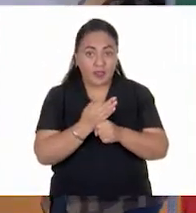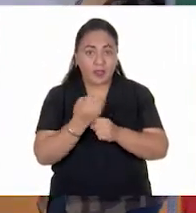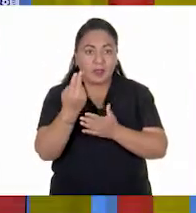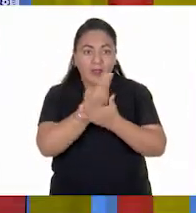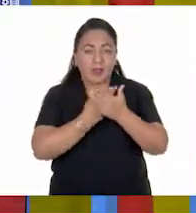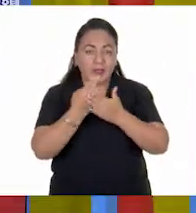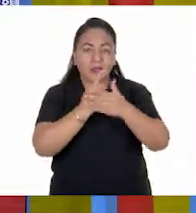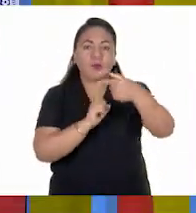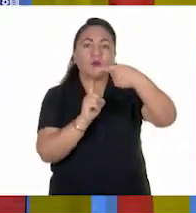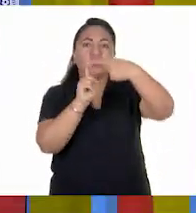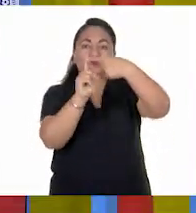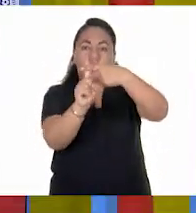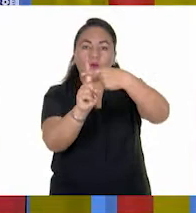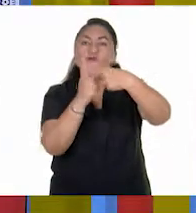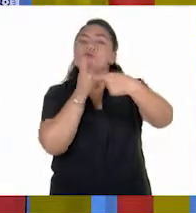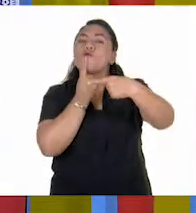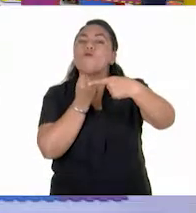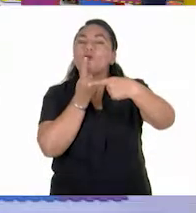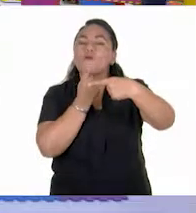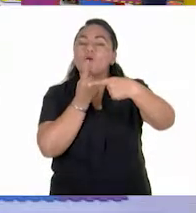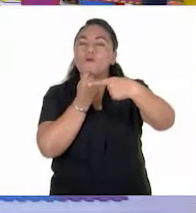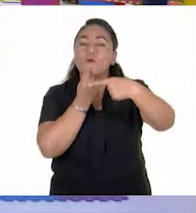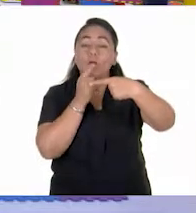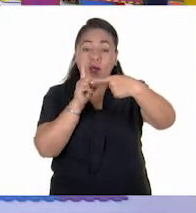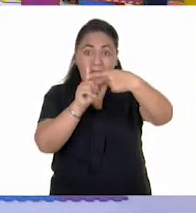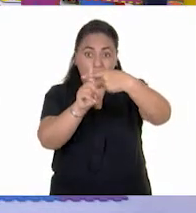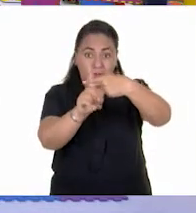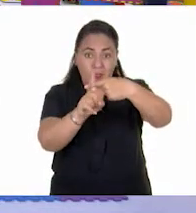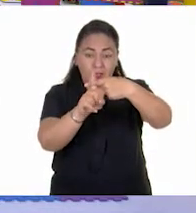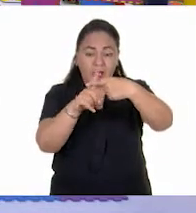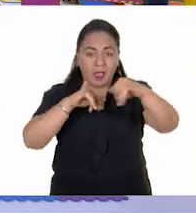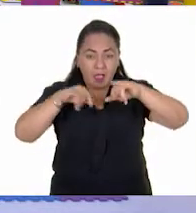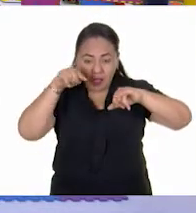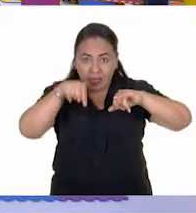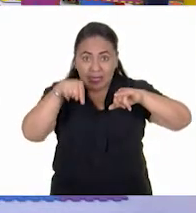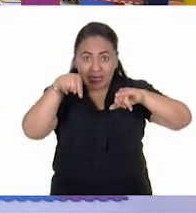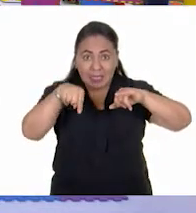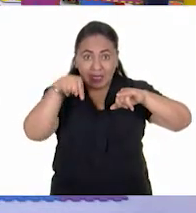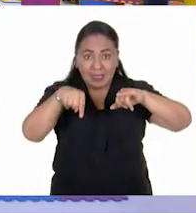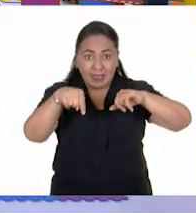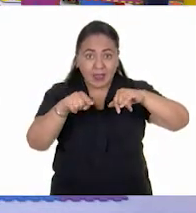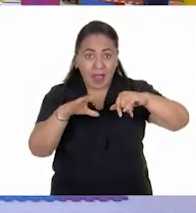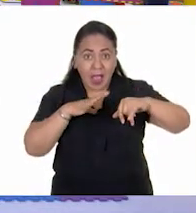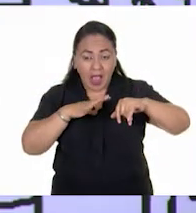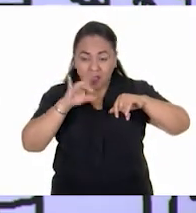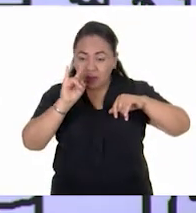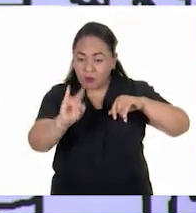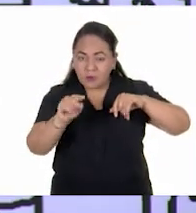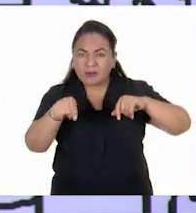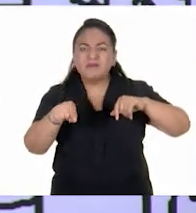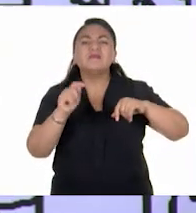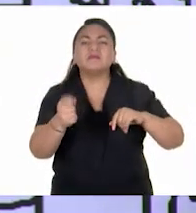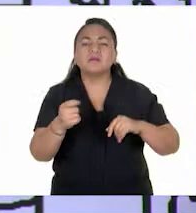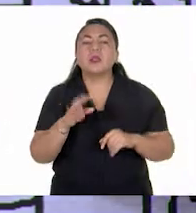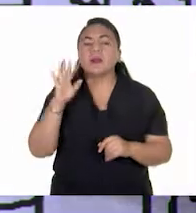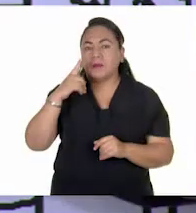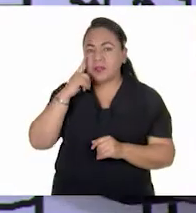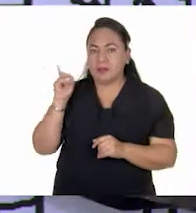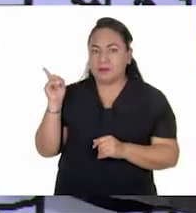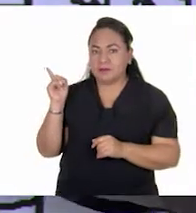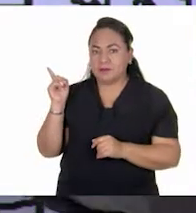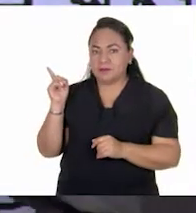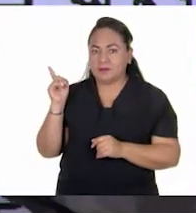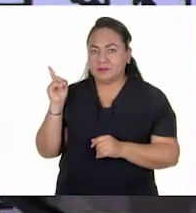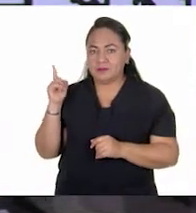representar una cruz roja y nos está diciendo que en ese croquis, exactamente en ese lugar, ¿hay un qué, Pili? Aquí hay